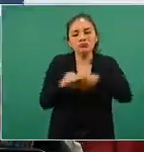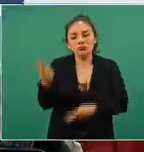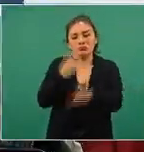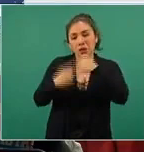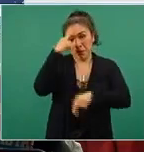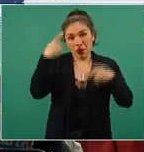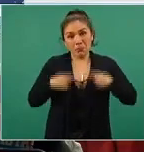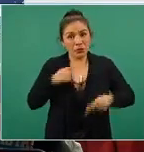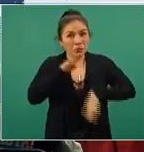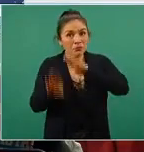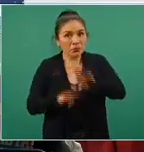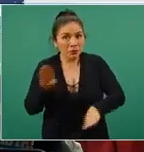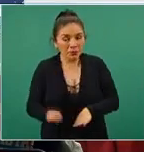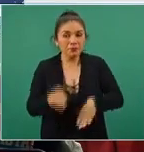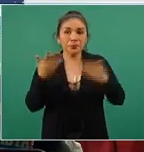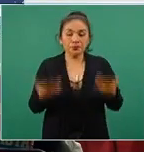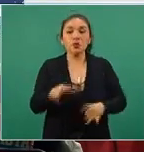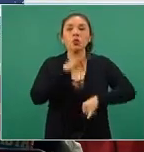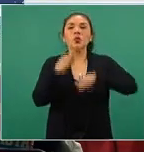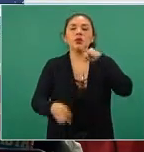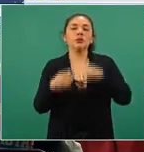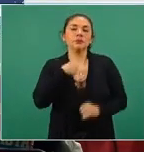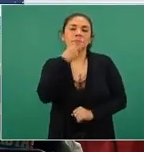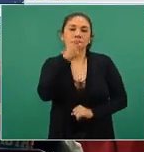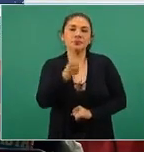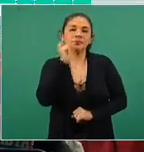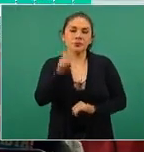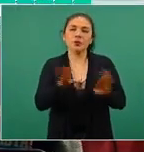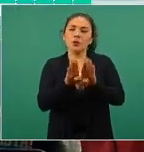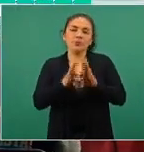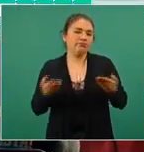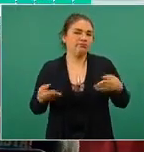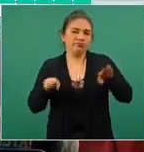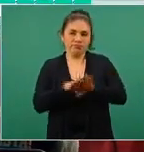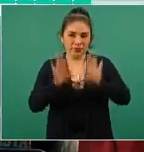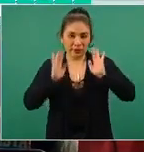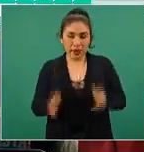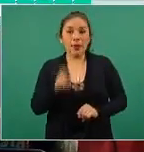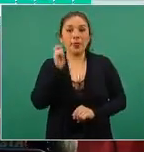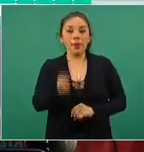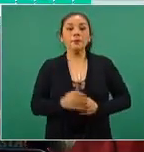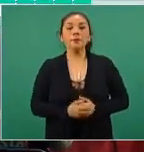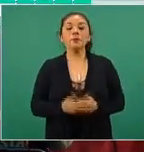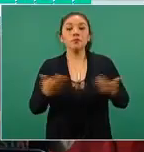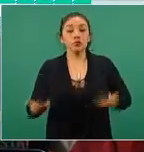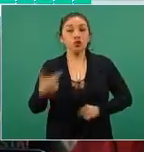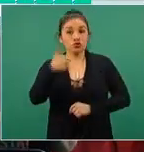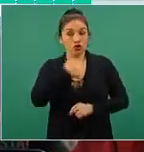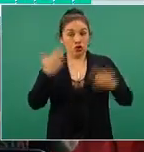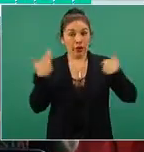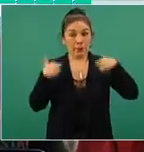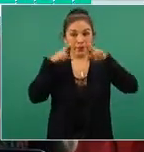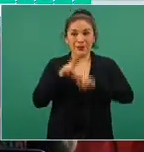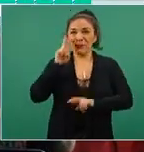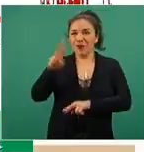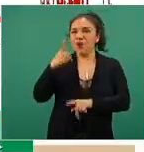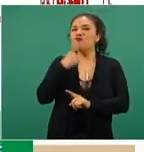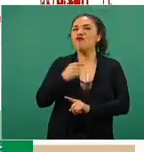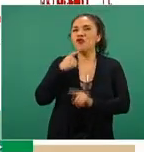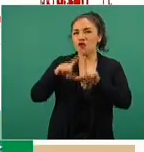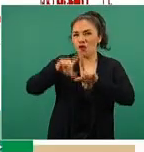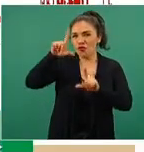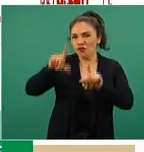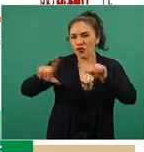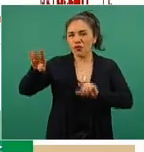mortalidad. Y por último, quisiera yo ya ir concluyendo, ¿verdad? Yo represento ahí en rojo